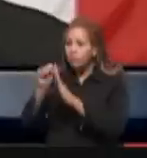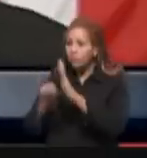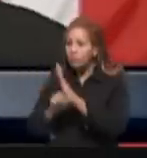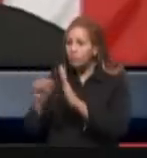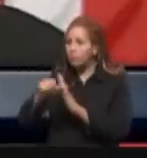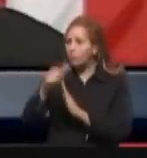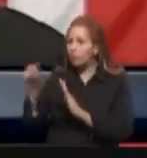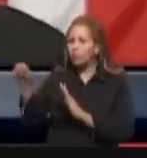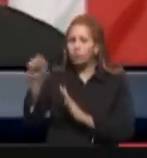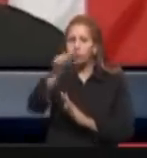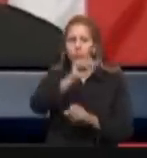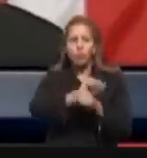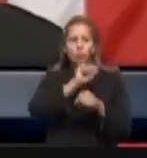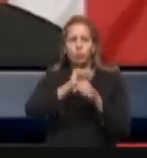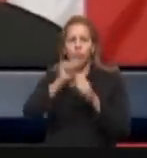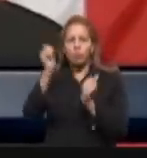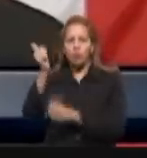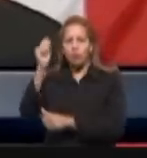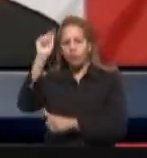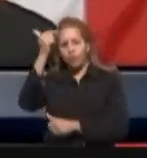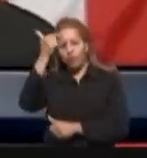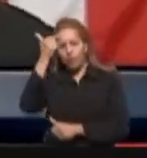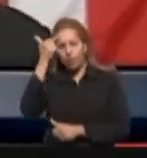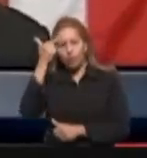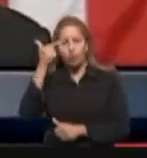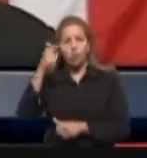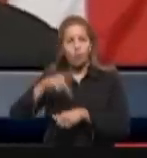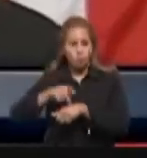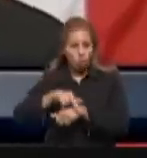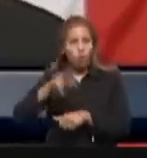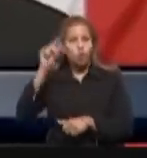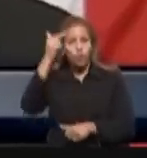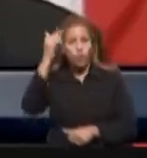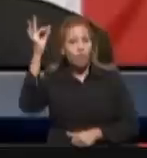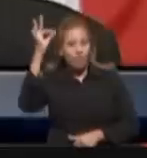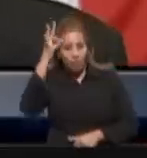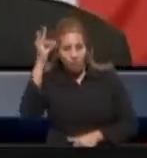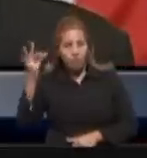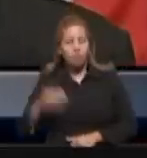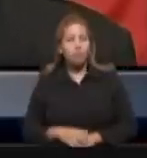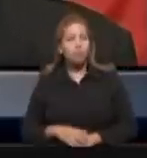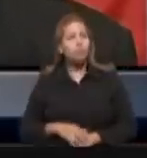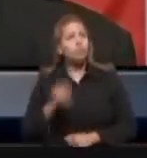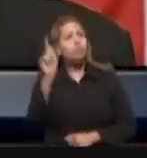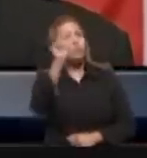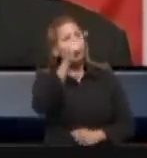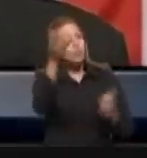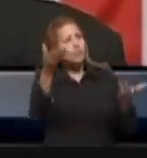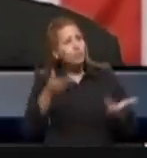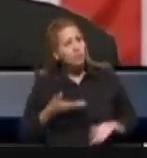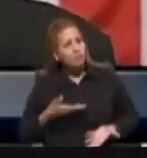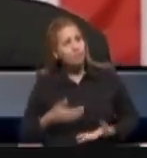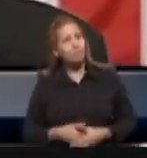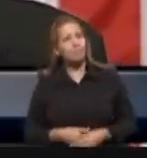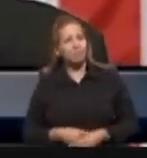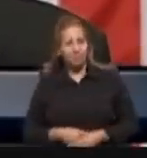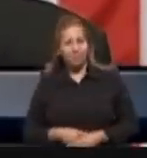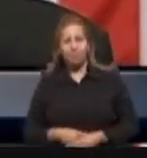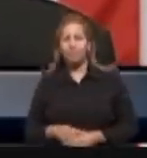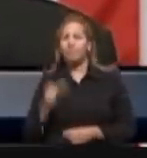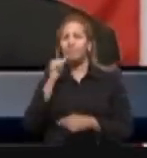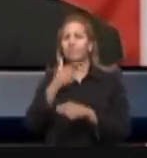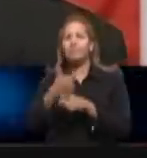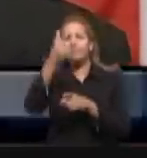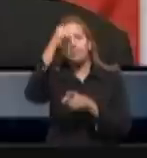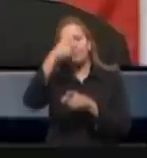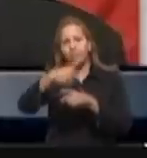y demás oficiales del Gobierno de Puerto Rico y del Gobierno Federal, distinguidos invitados, hermanas